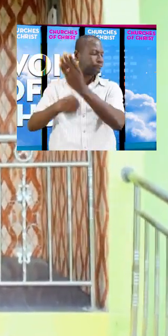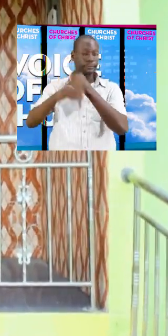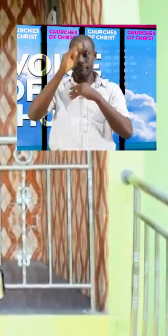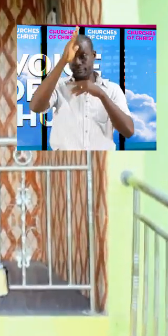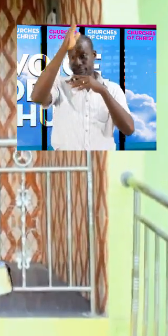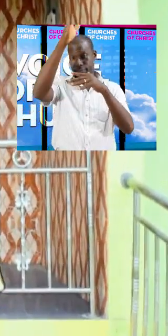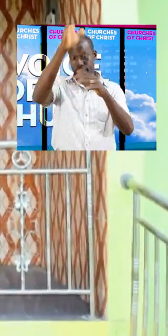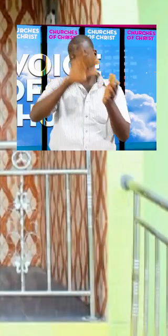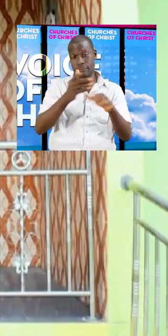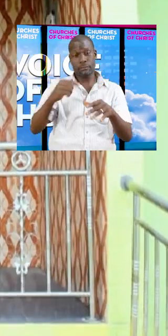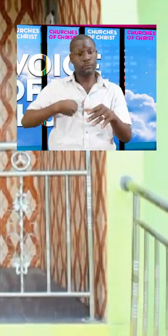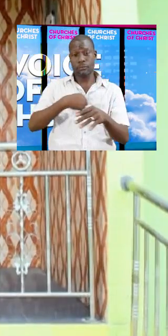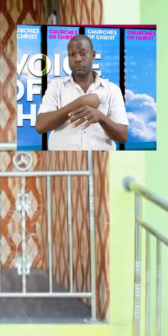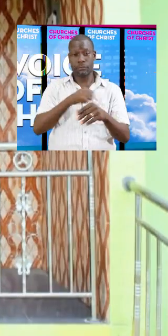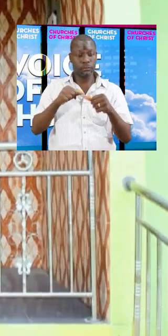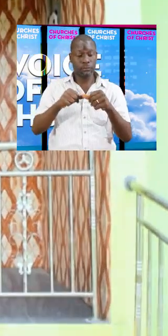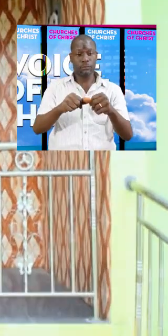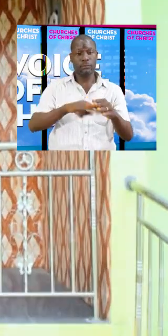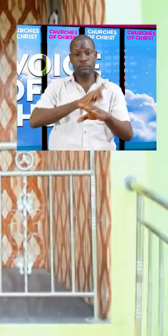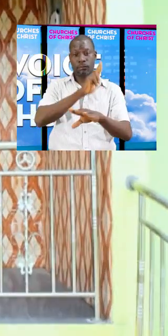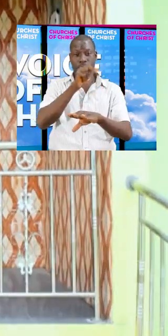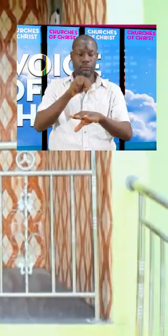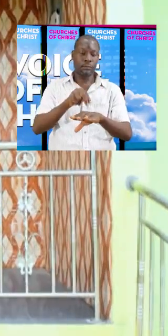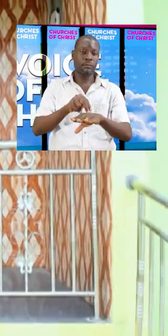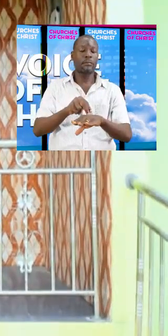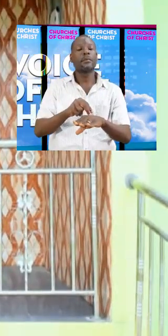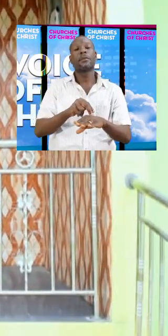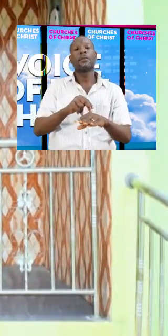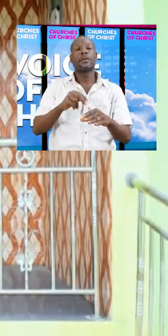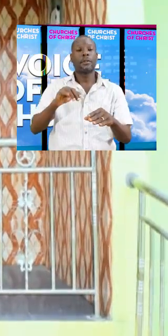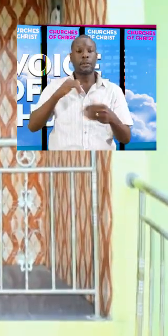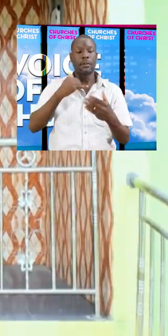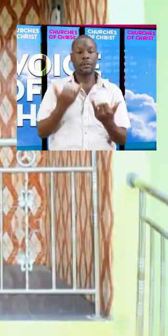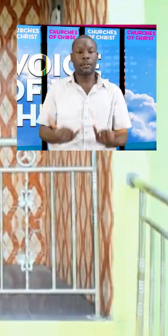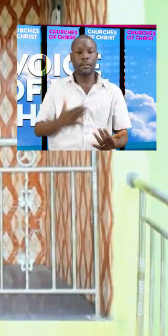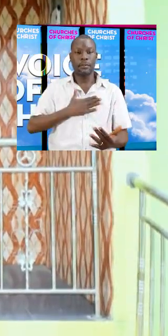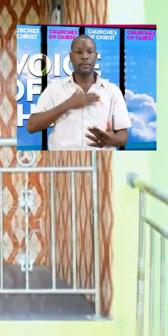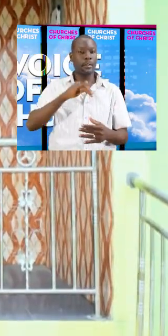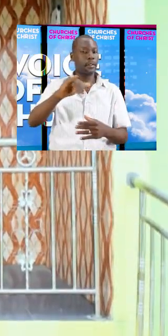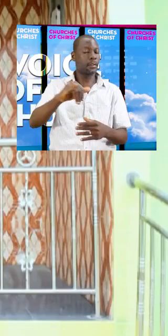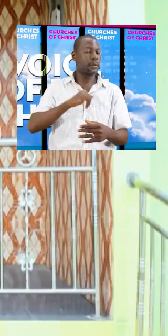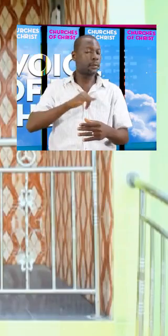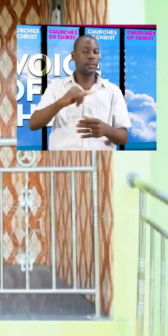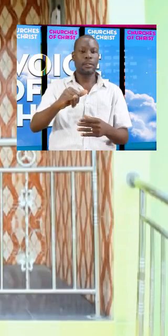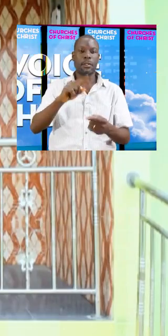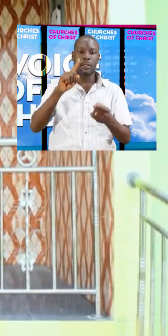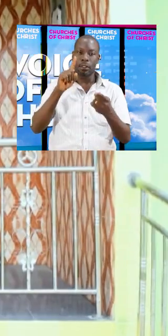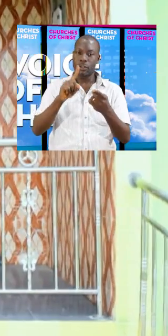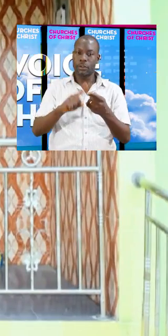na nom shego nya de to ho maye adume ne wonso